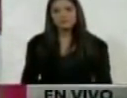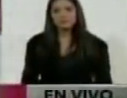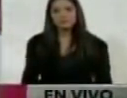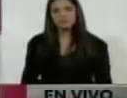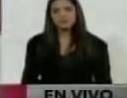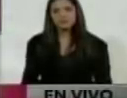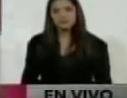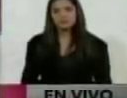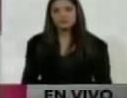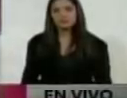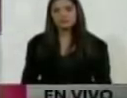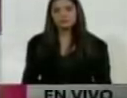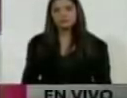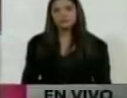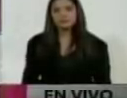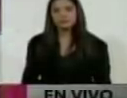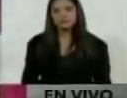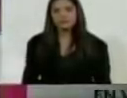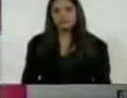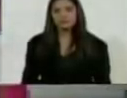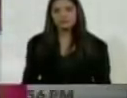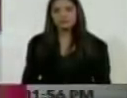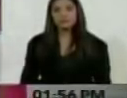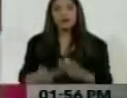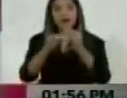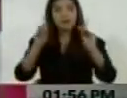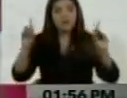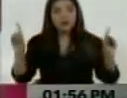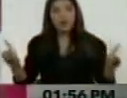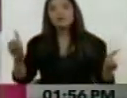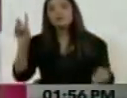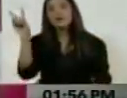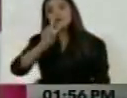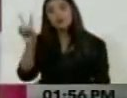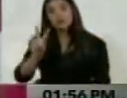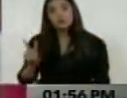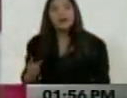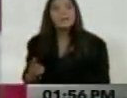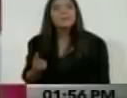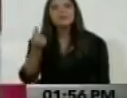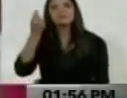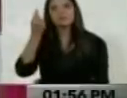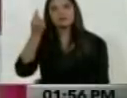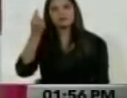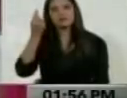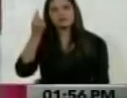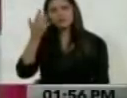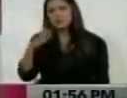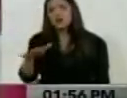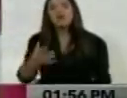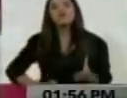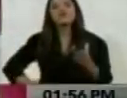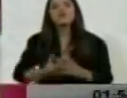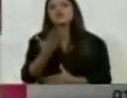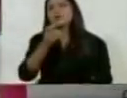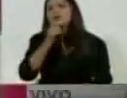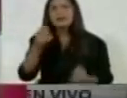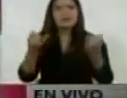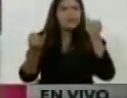que sembró la democracia en Venezuela por primera vez. El fundador de las